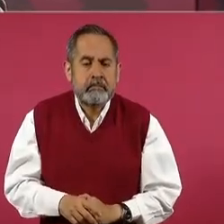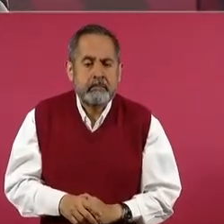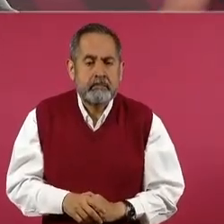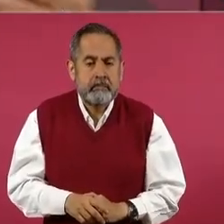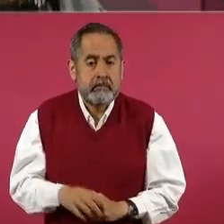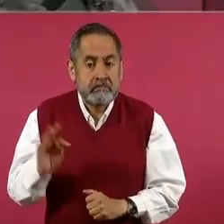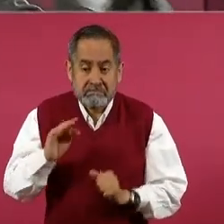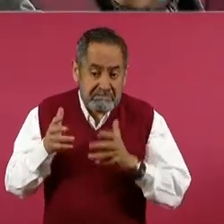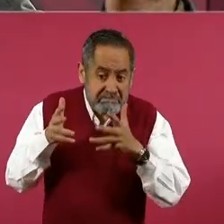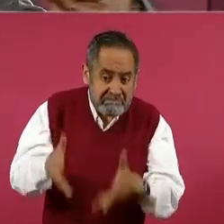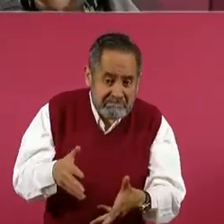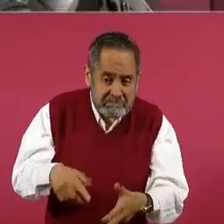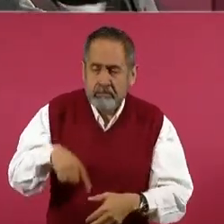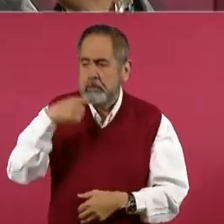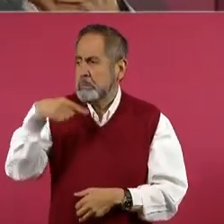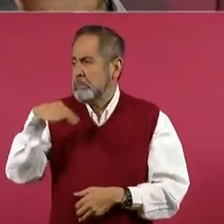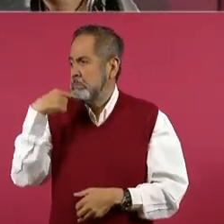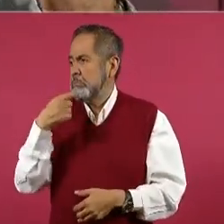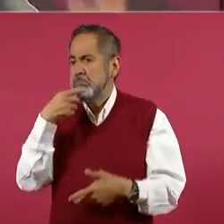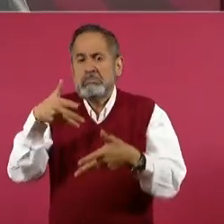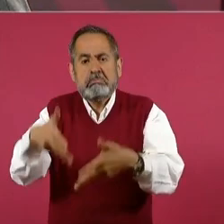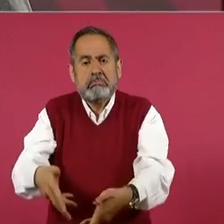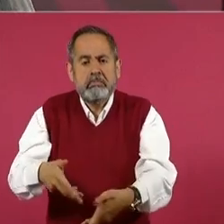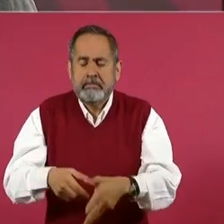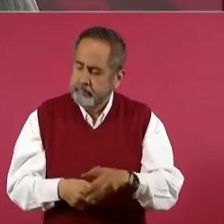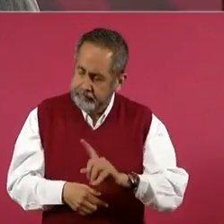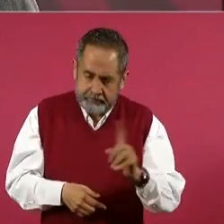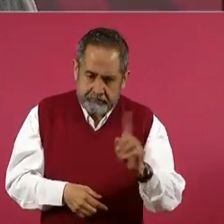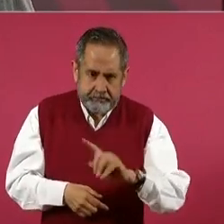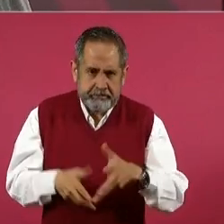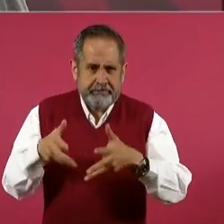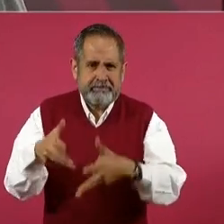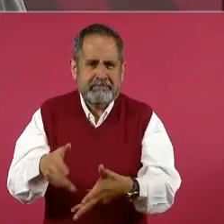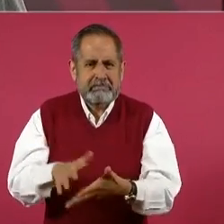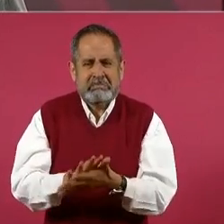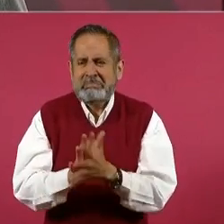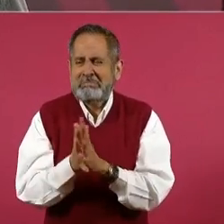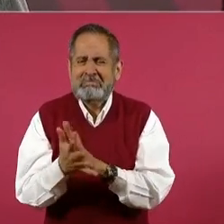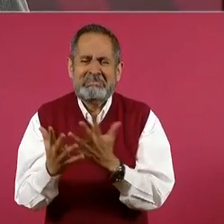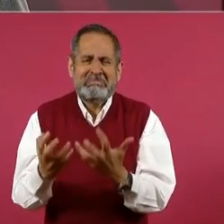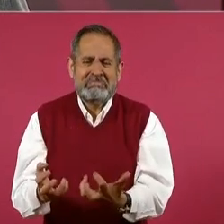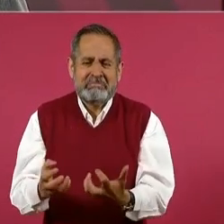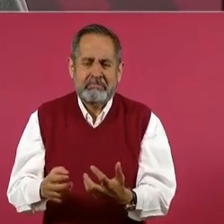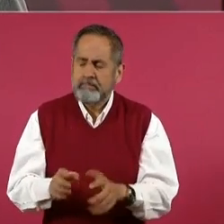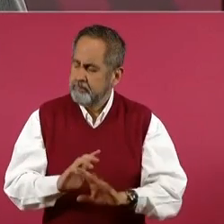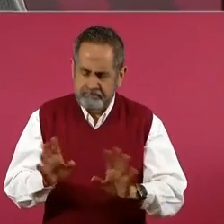que si no se quedarían ahí y se convertirían en chatarra,